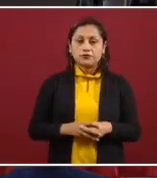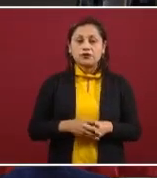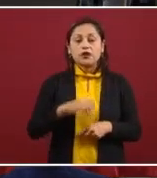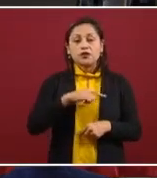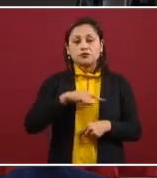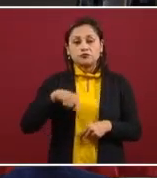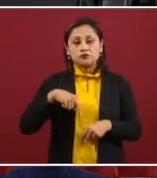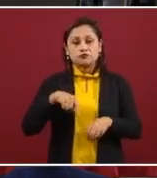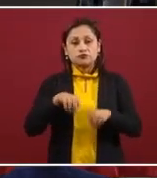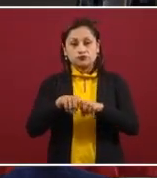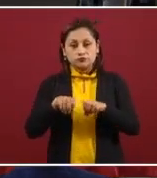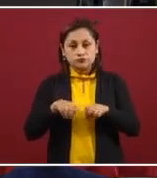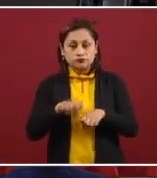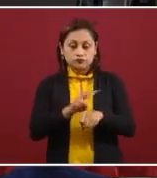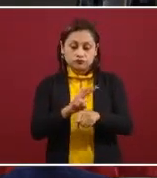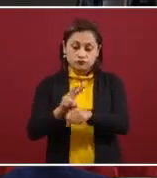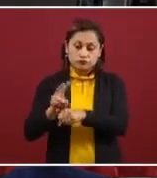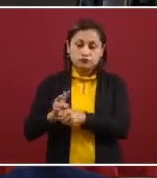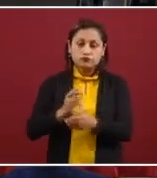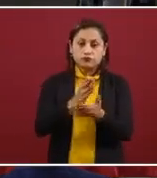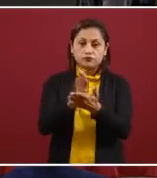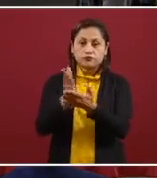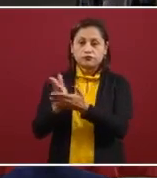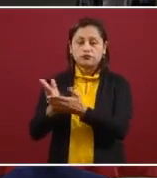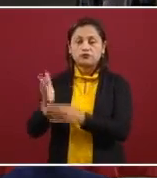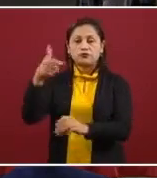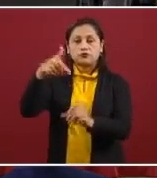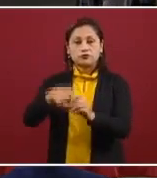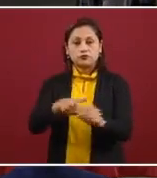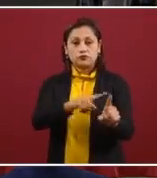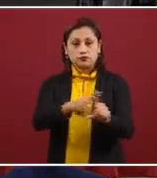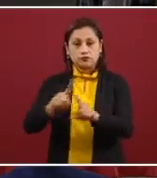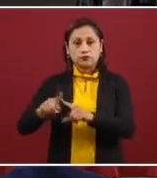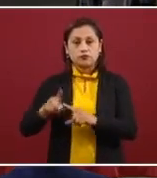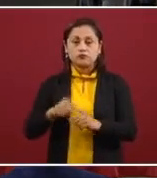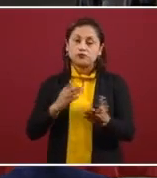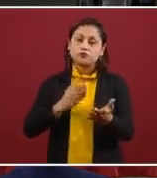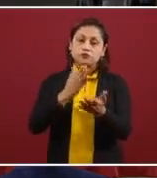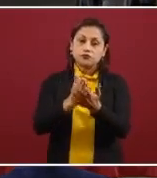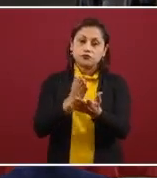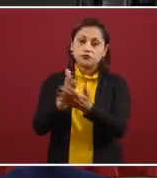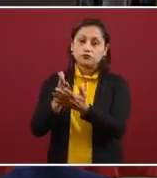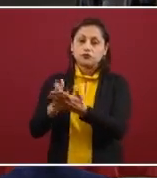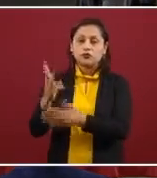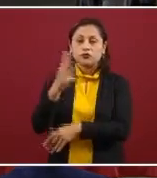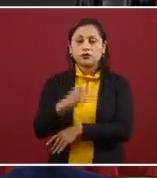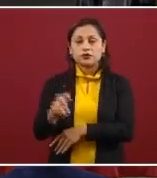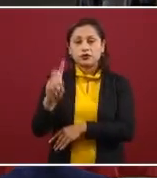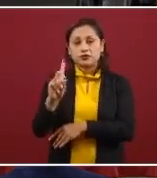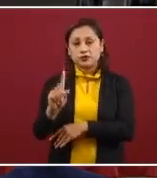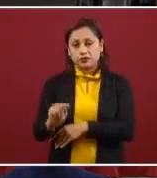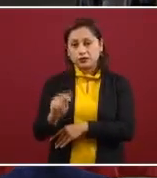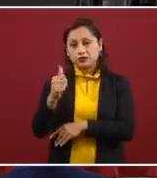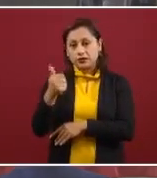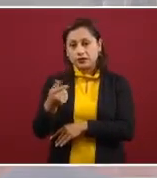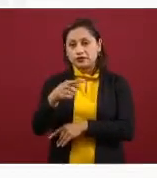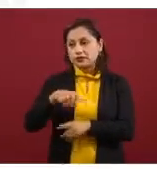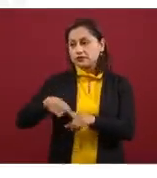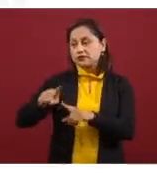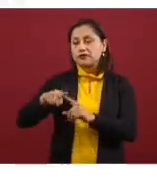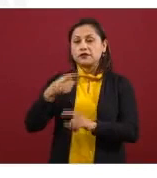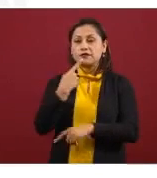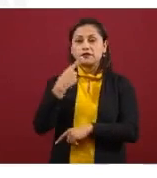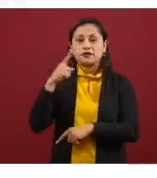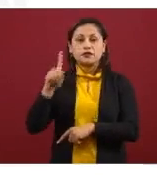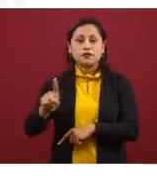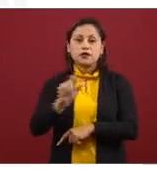a las estaciones de servicio, a las gasolineras, atendimos 366 denuncias y quejas presentadas a